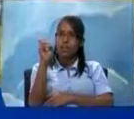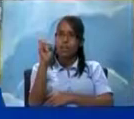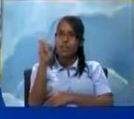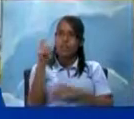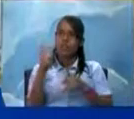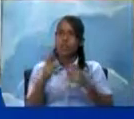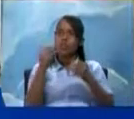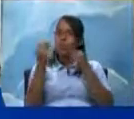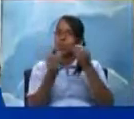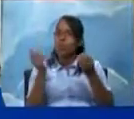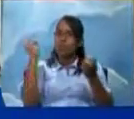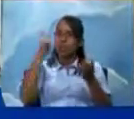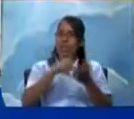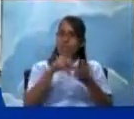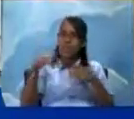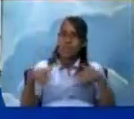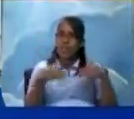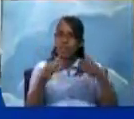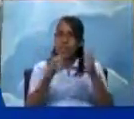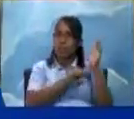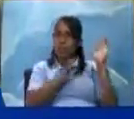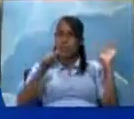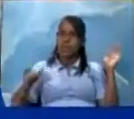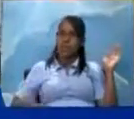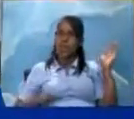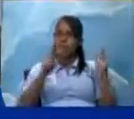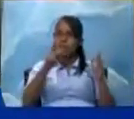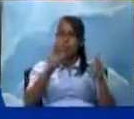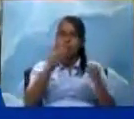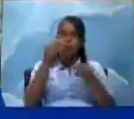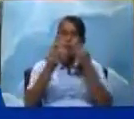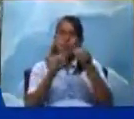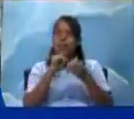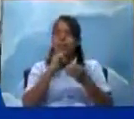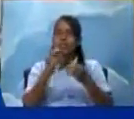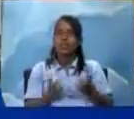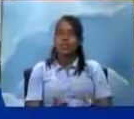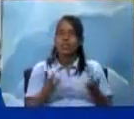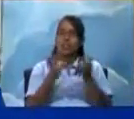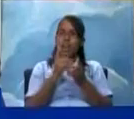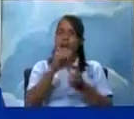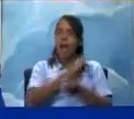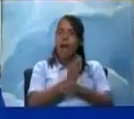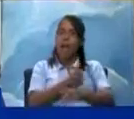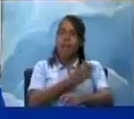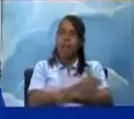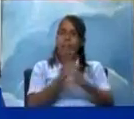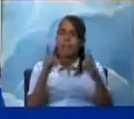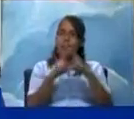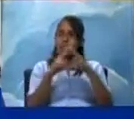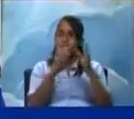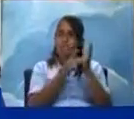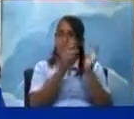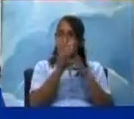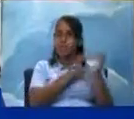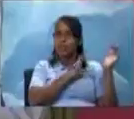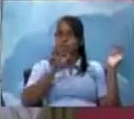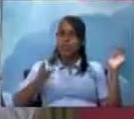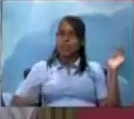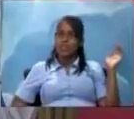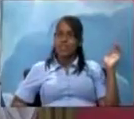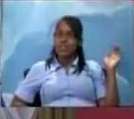avispadito, hermano. ¿Cómo fue que llegaste al camino del Señor, Arthur? ¿Cómo era tu vida antes de conocer a Jesucristo?